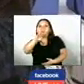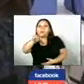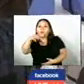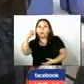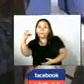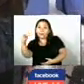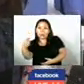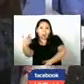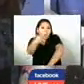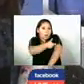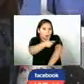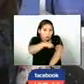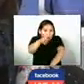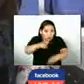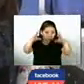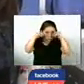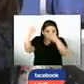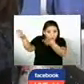noche